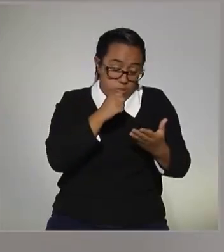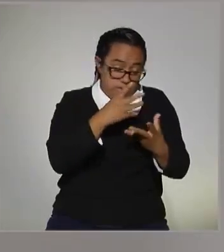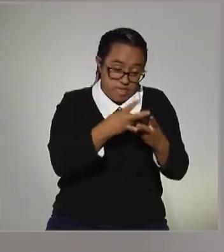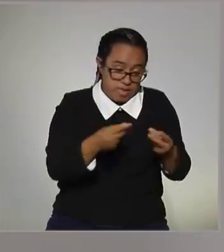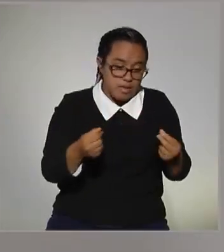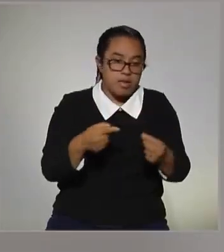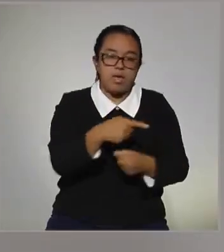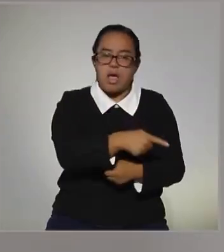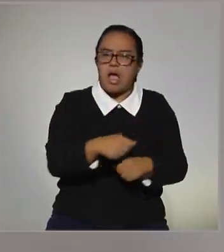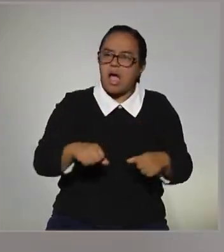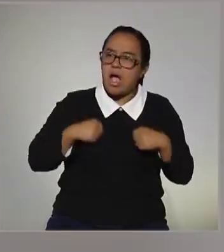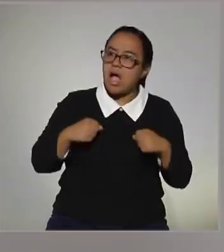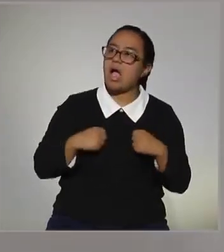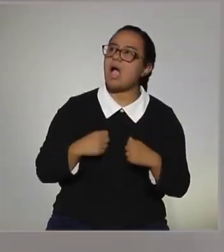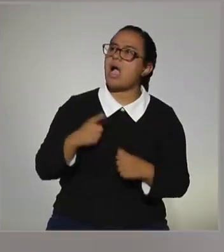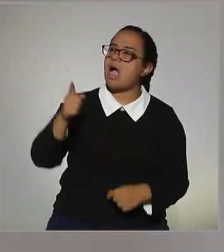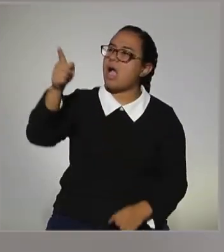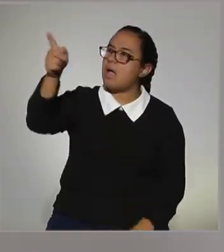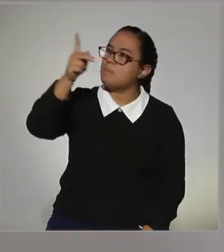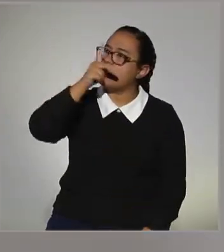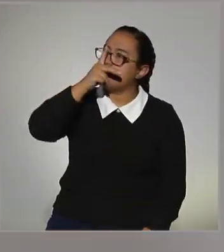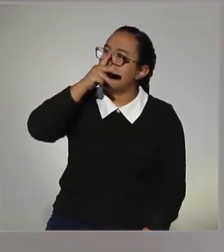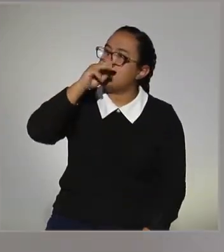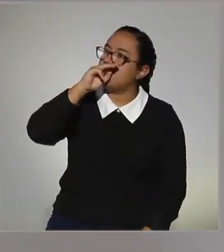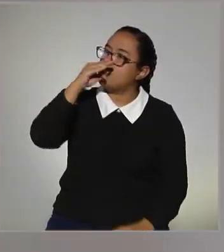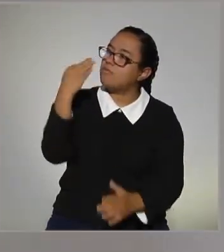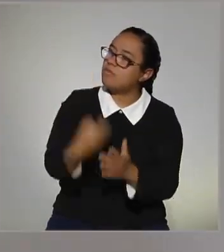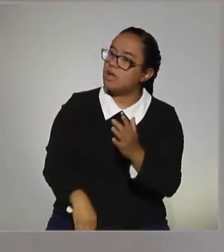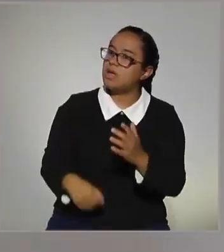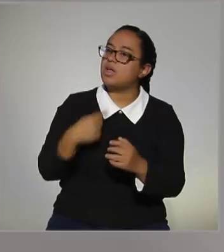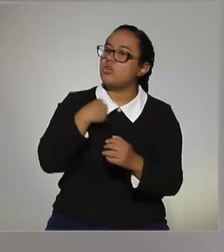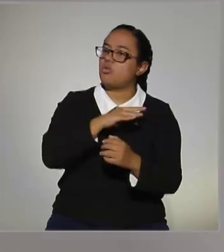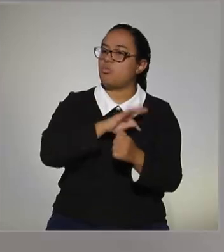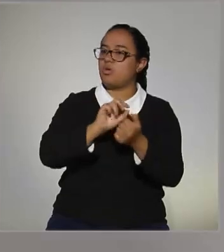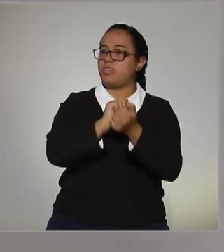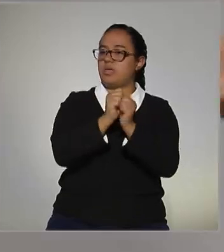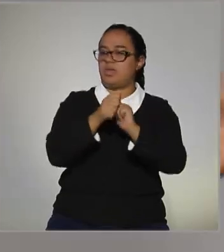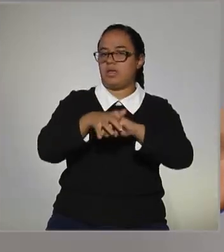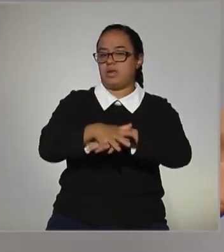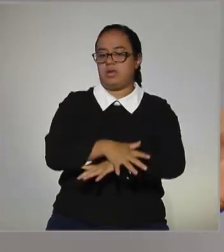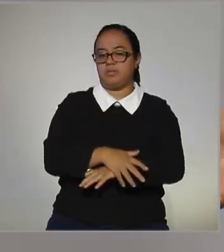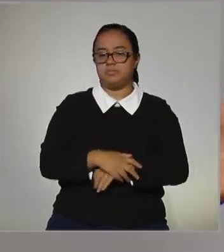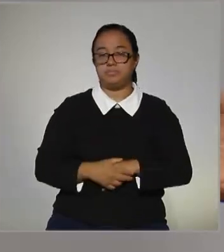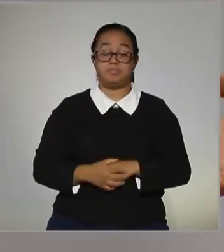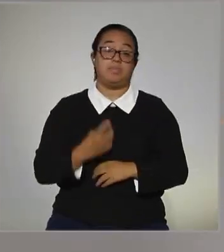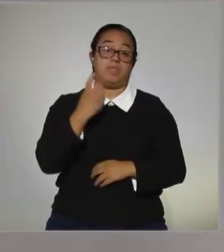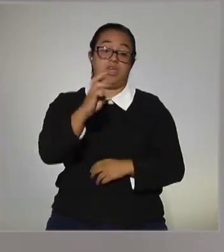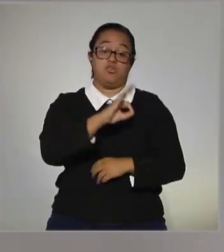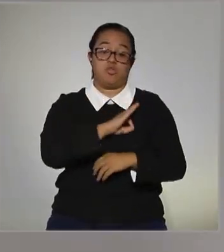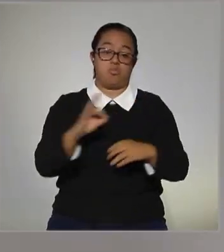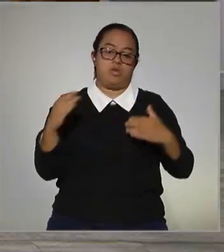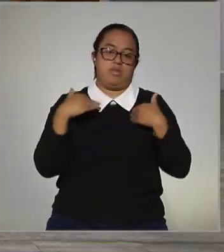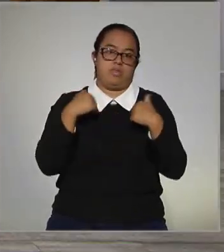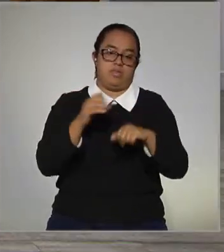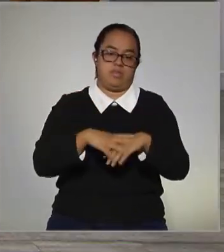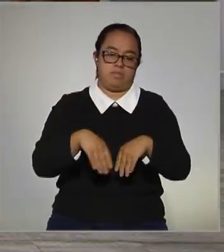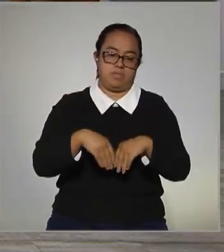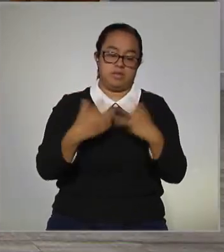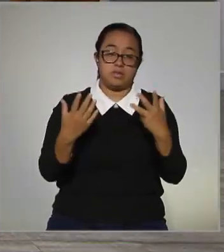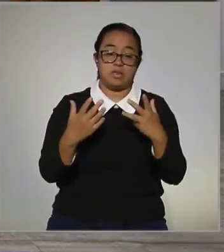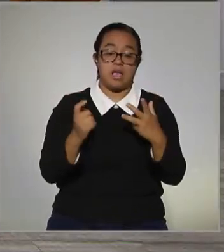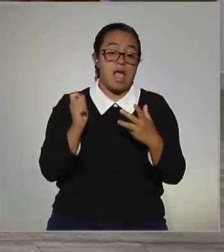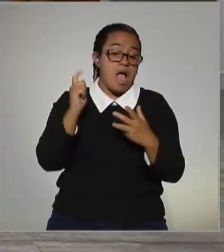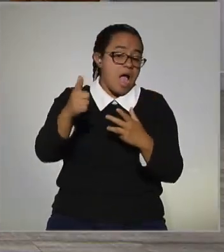una posibilidad de falta en el padre que habilita en él una falta para poder transformarse en alguien. Y se entienden, manejan el mismo lenguaje. ¿Quieren